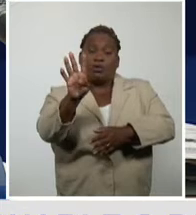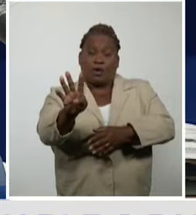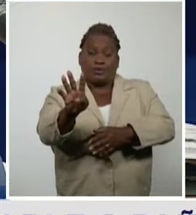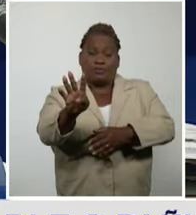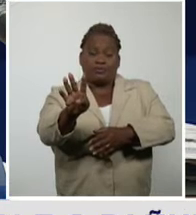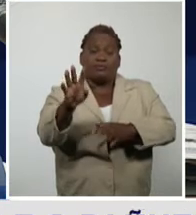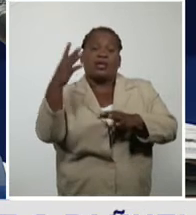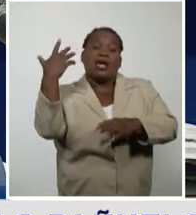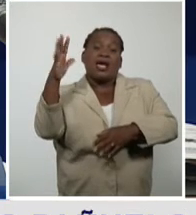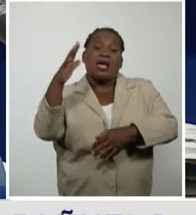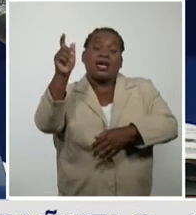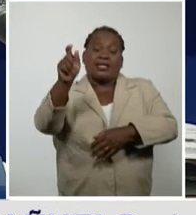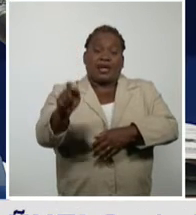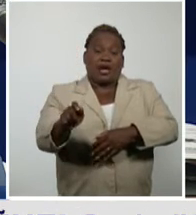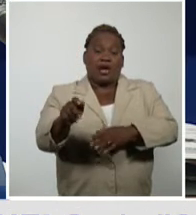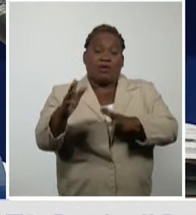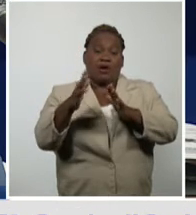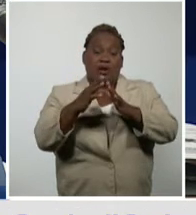Cuba,